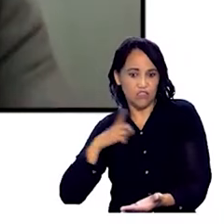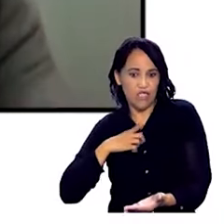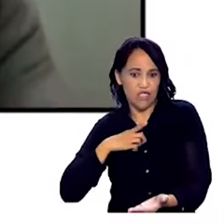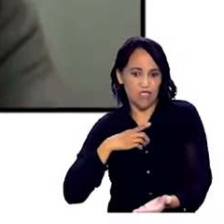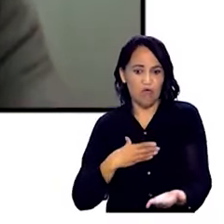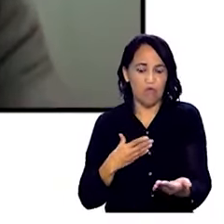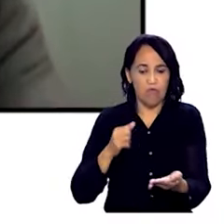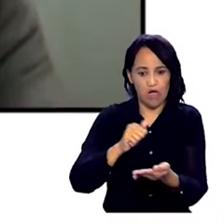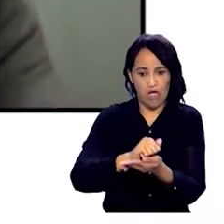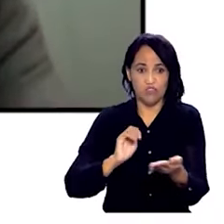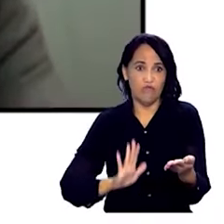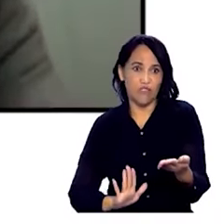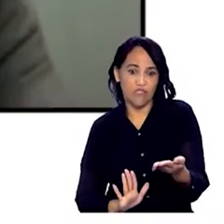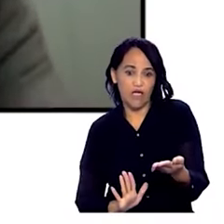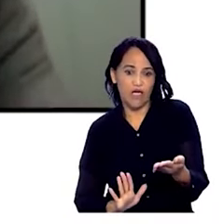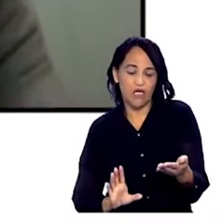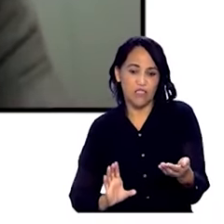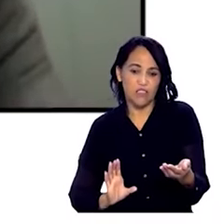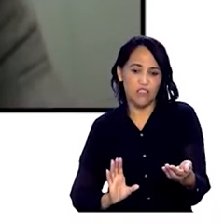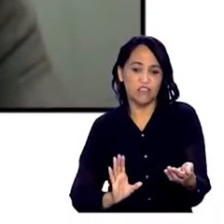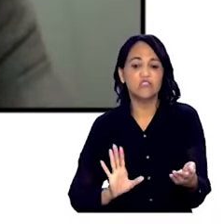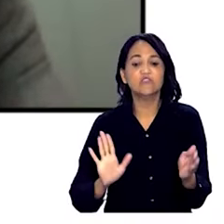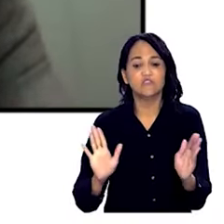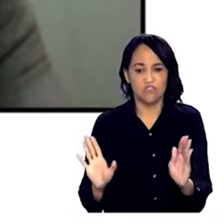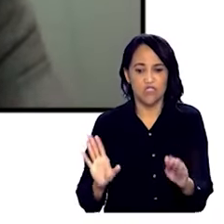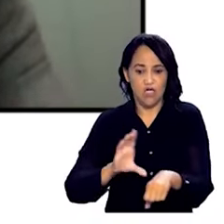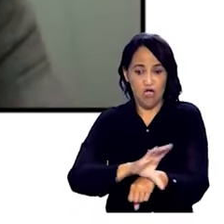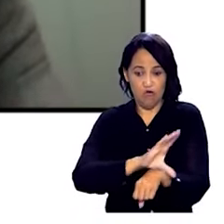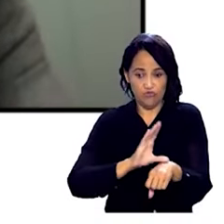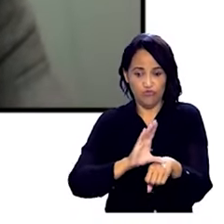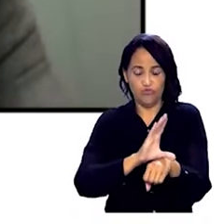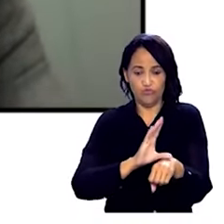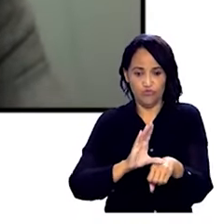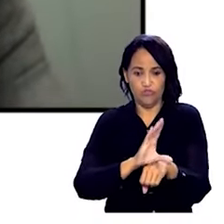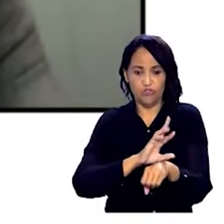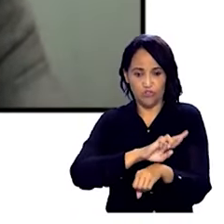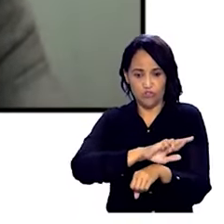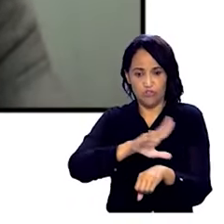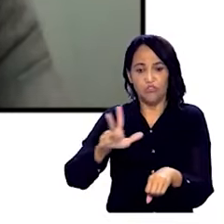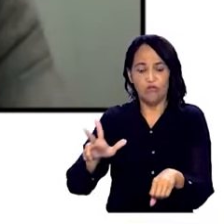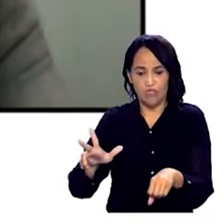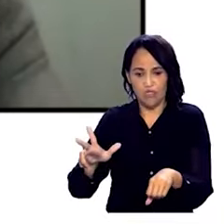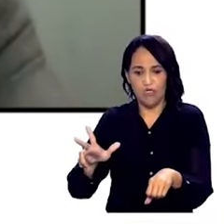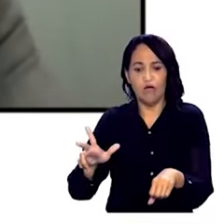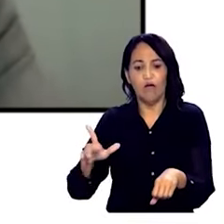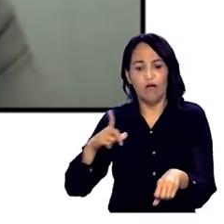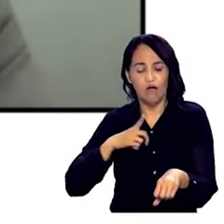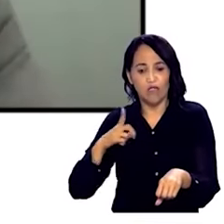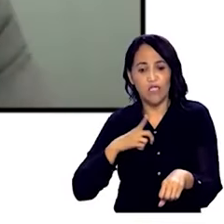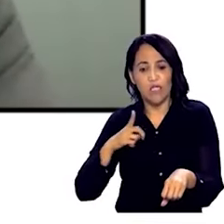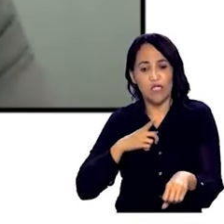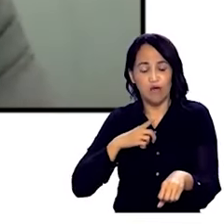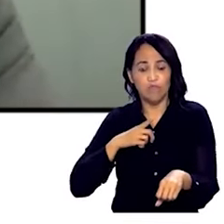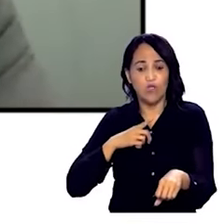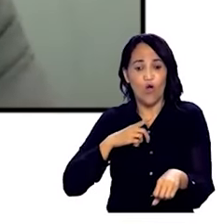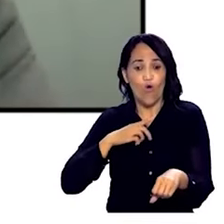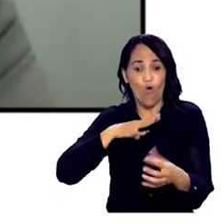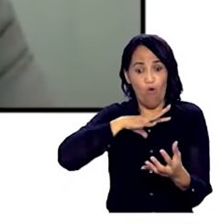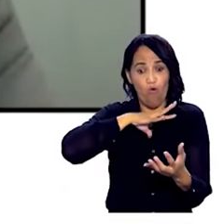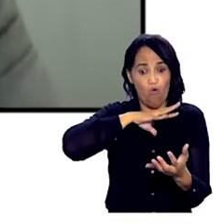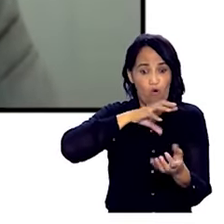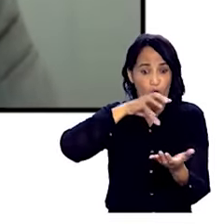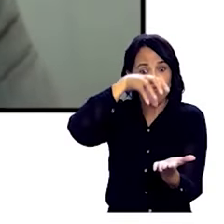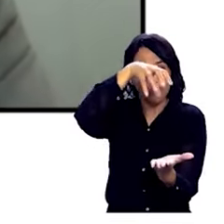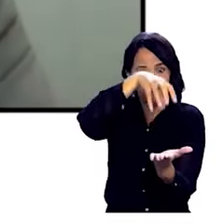Argentina para que trici para pa interpr